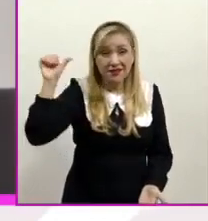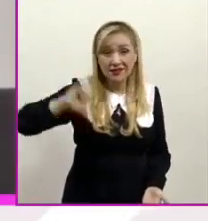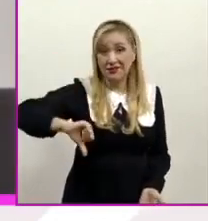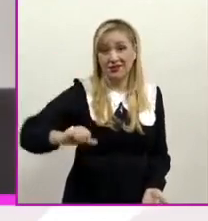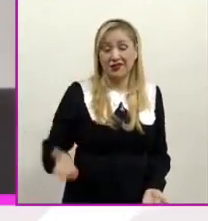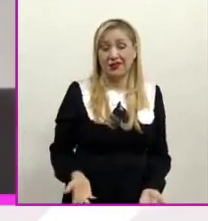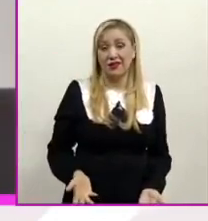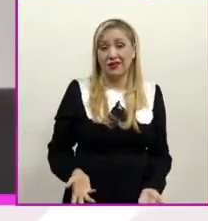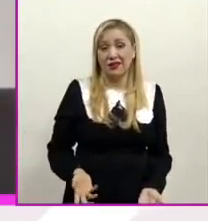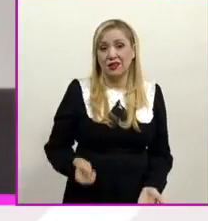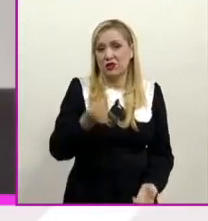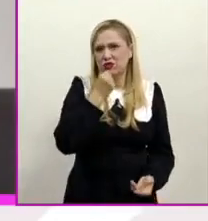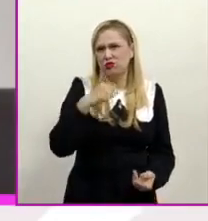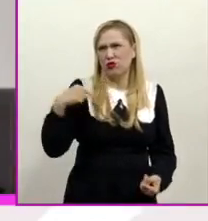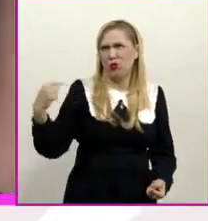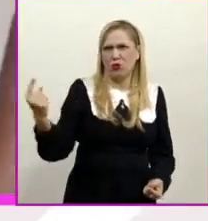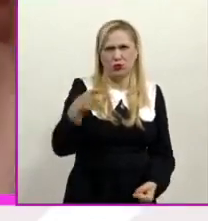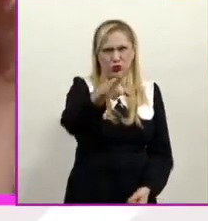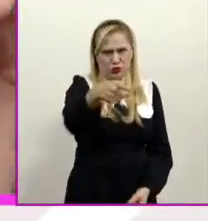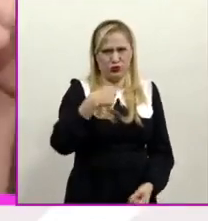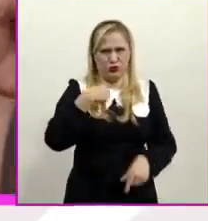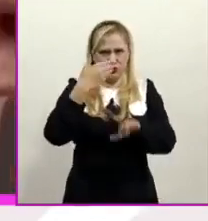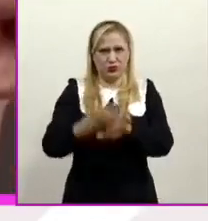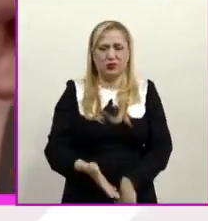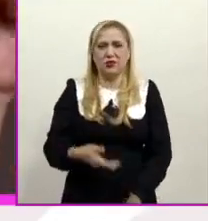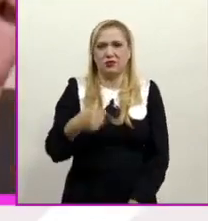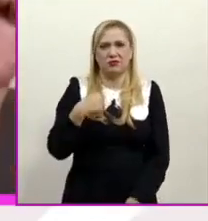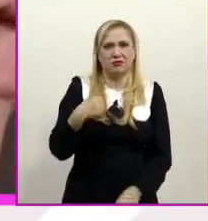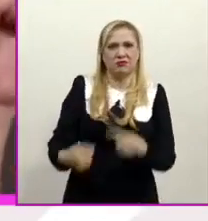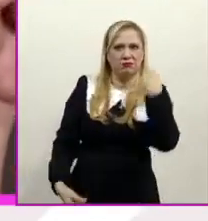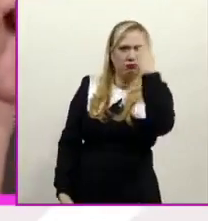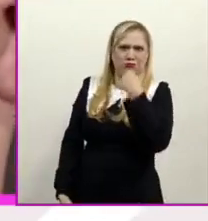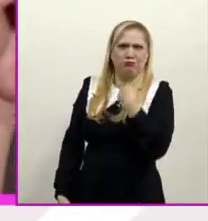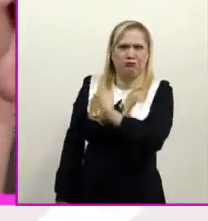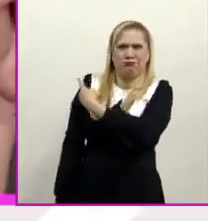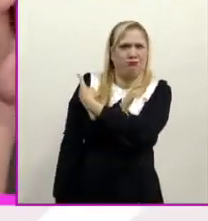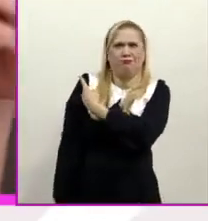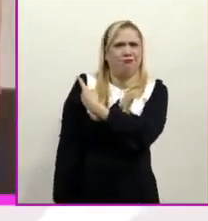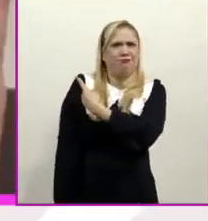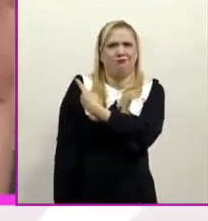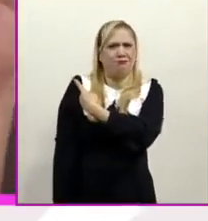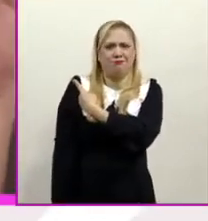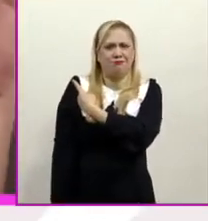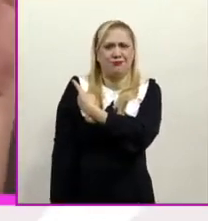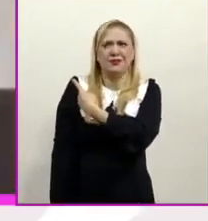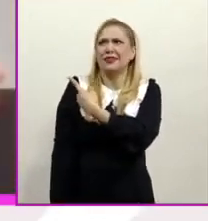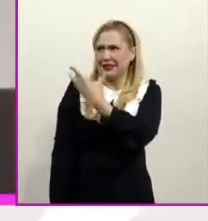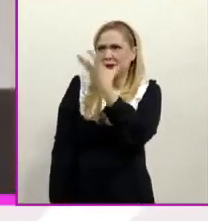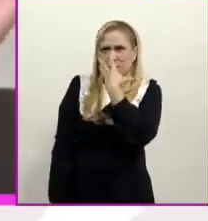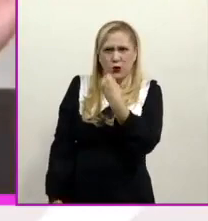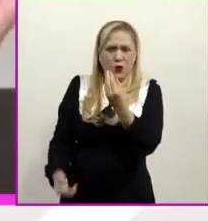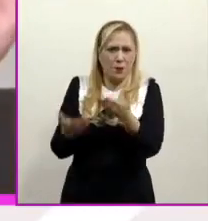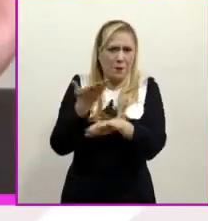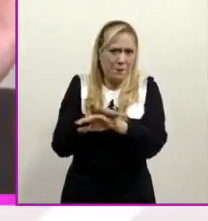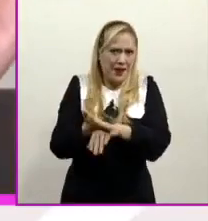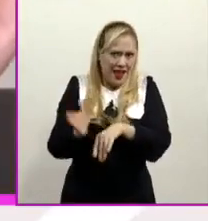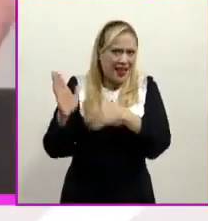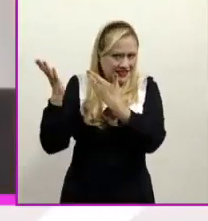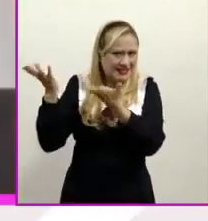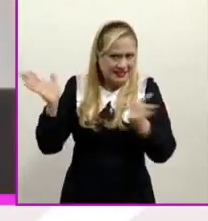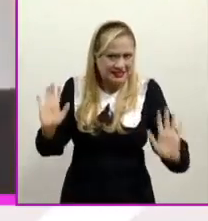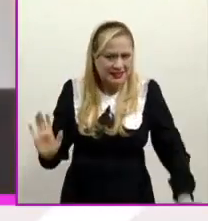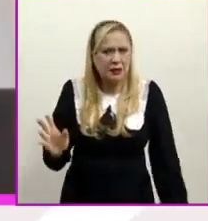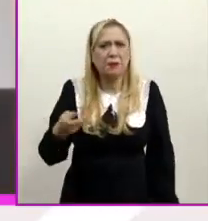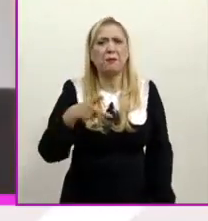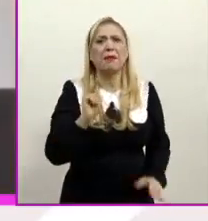infancia a un montón de personas que no nos parecemos a ese modelo, no porque ese modelo esté mal, está perfecto ser blanco, como está perfecto ser del color que